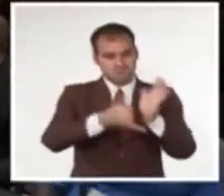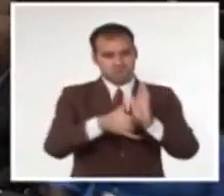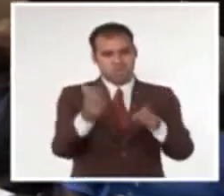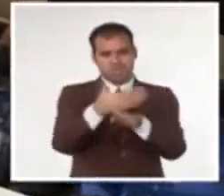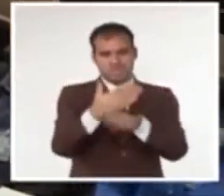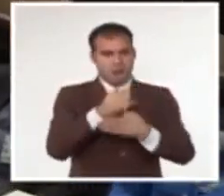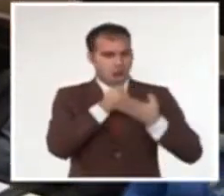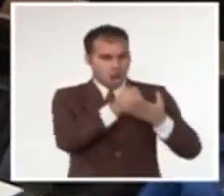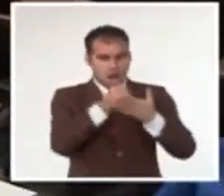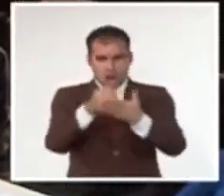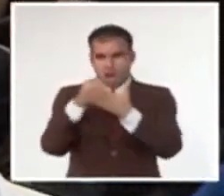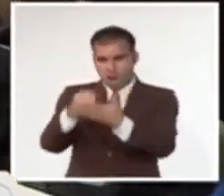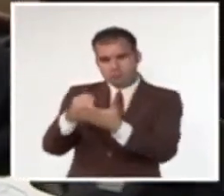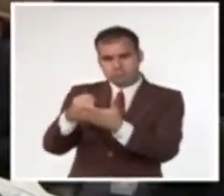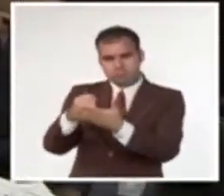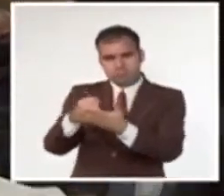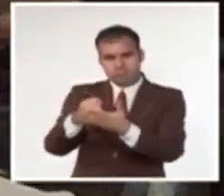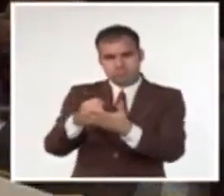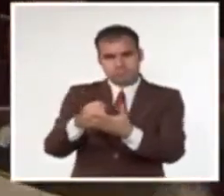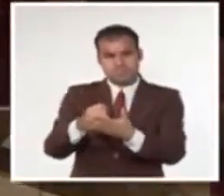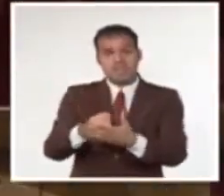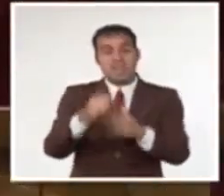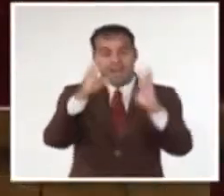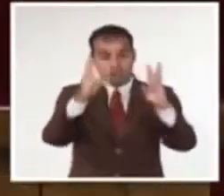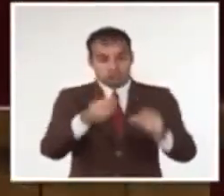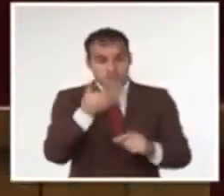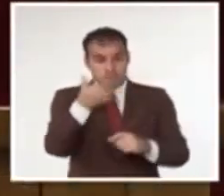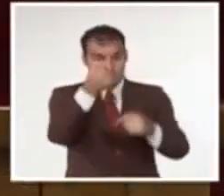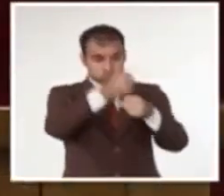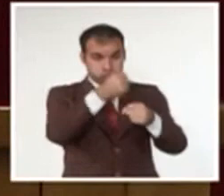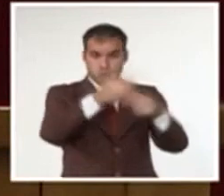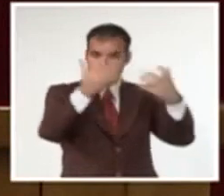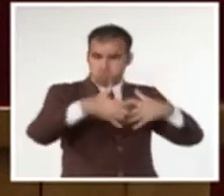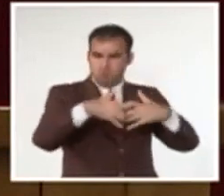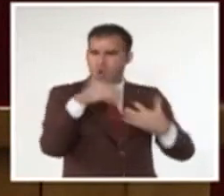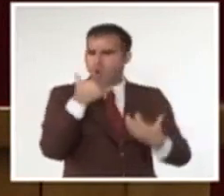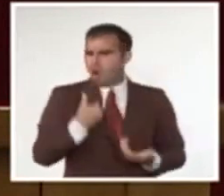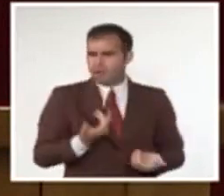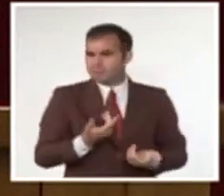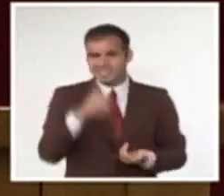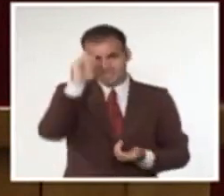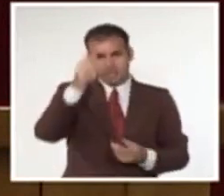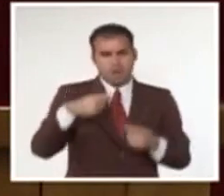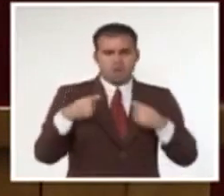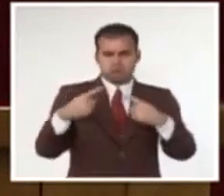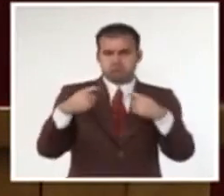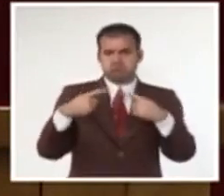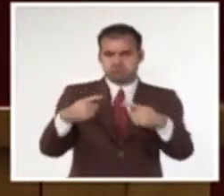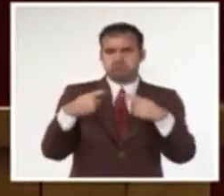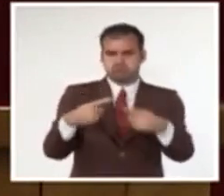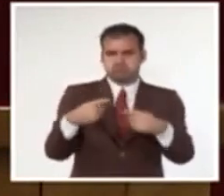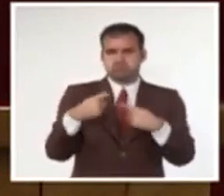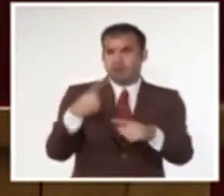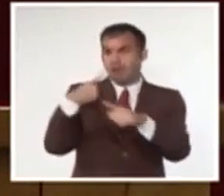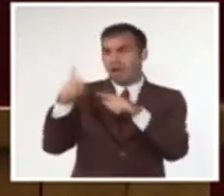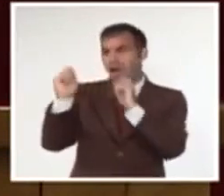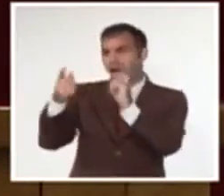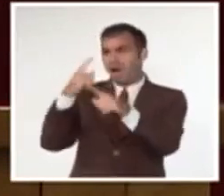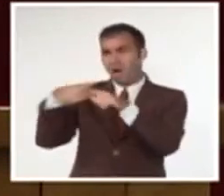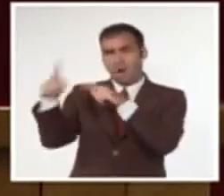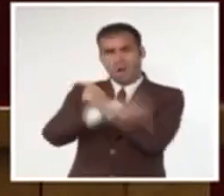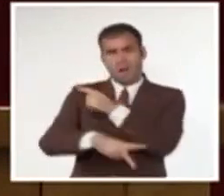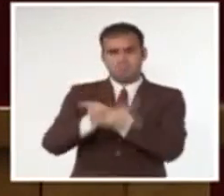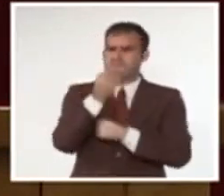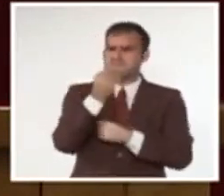cooperación, buscando mayor impacto y resultados productivos y evitando gastos e importaciones superfluas o secundarias